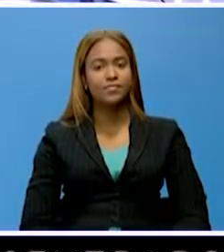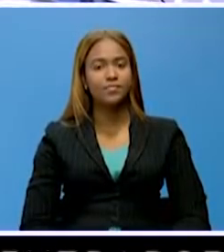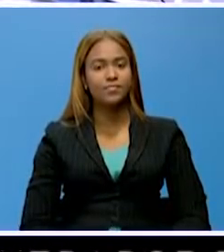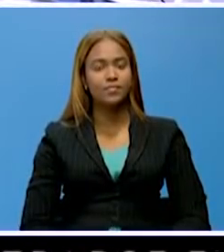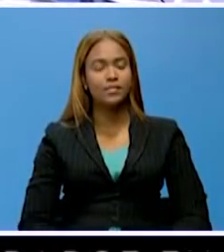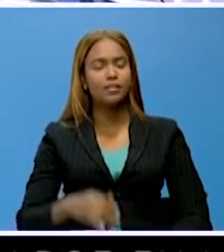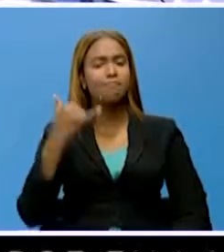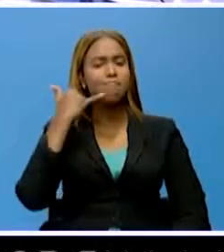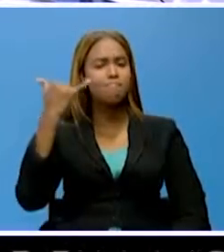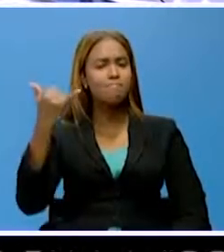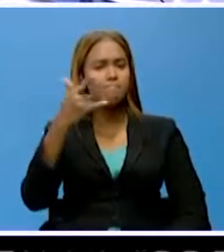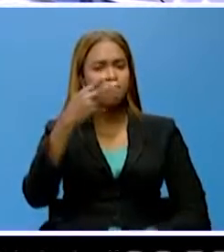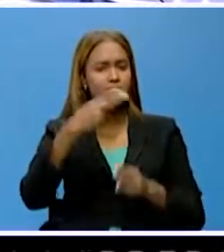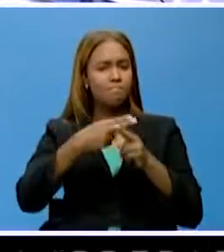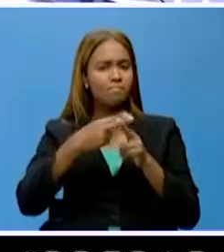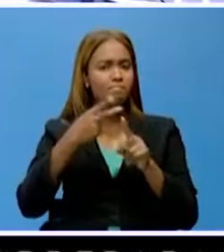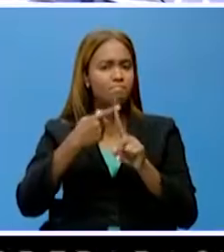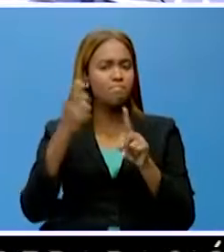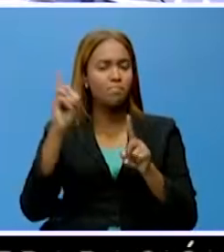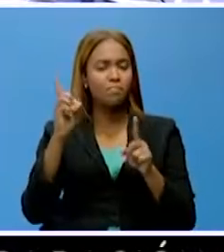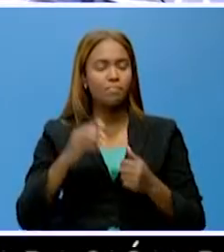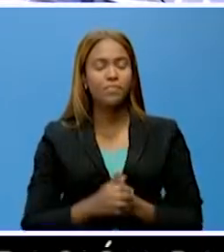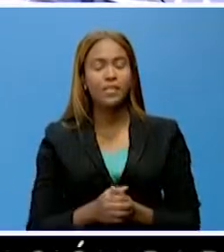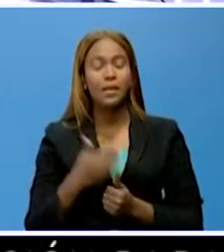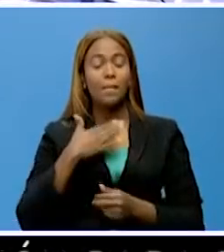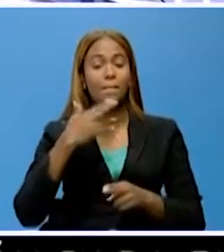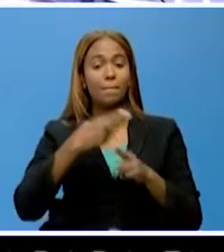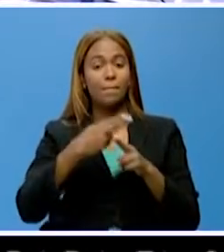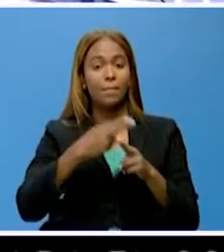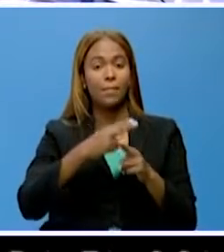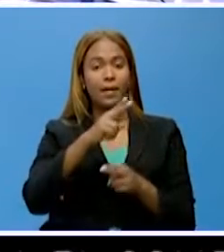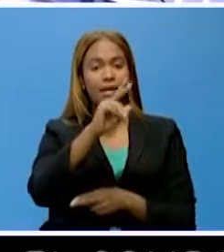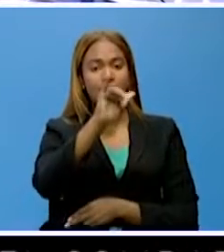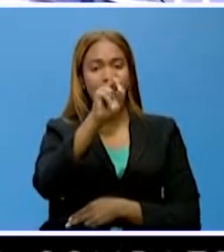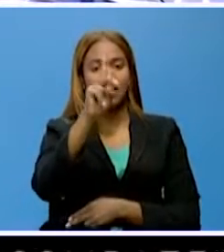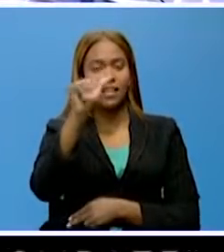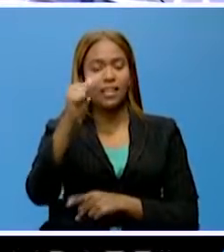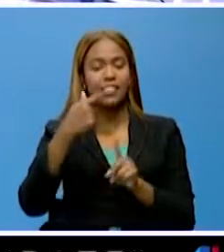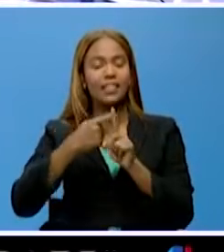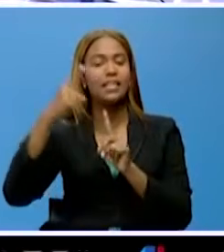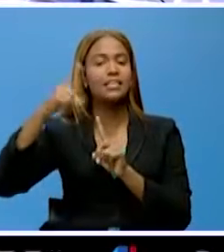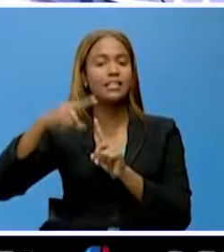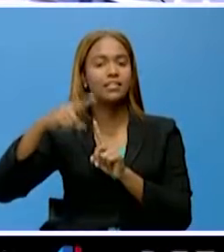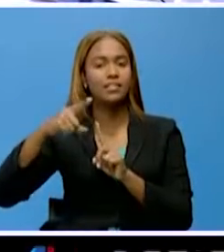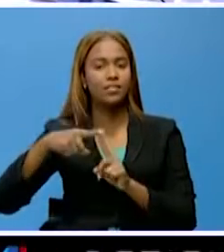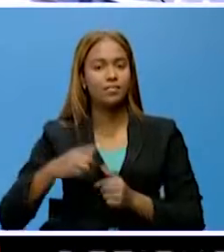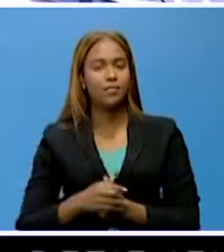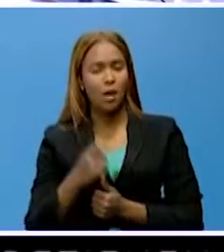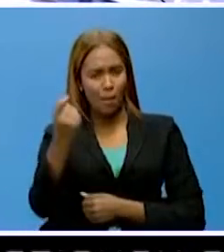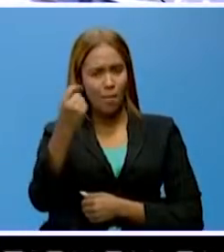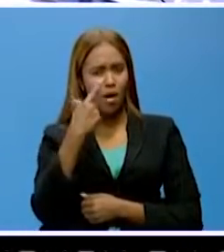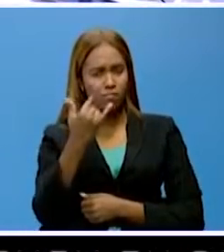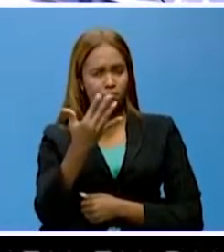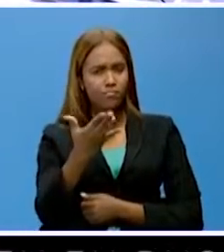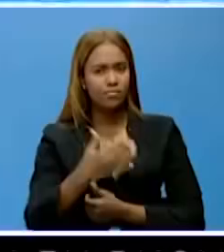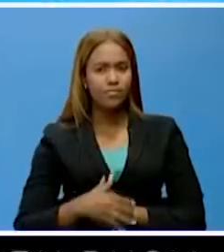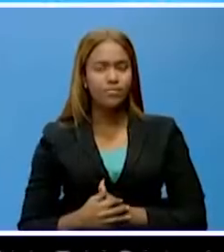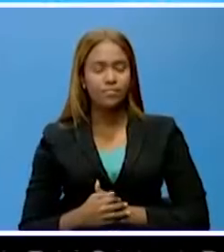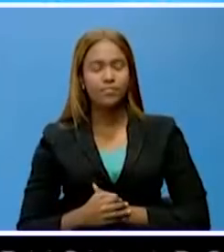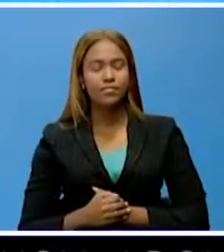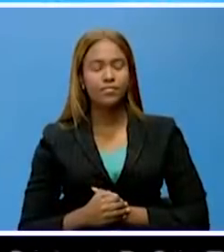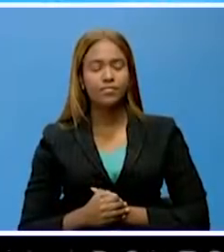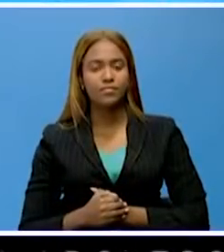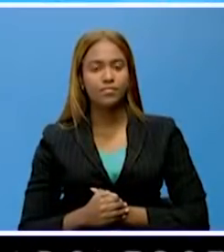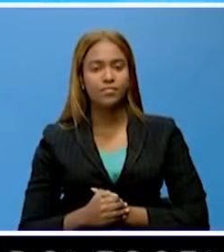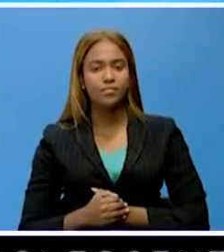Adelante, ¿de dónde nos habla y su nombre? Mi nombre es Cristina Ramírez Valle, en Quitoba. Adelante con la pregunta, cuéntenos. Doctor,